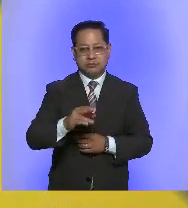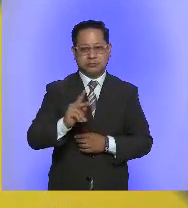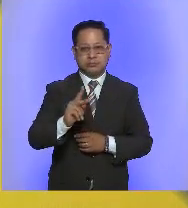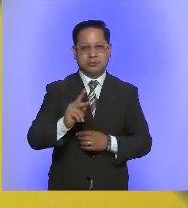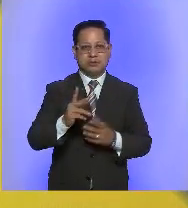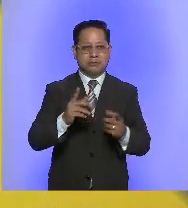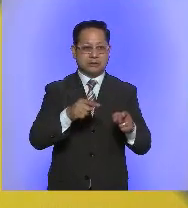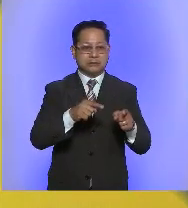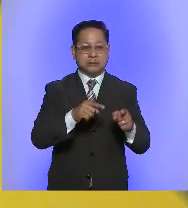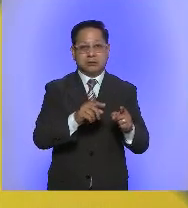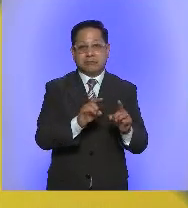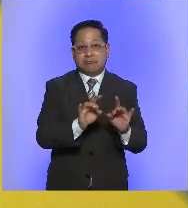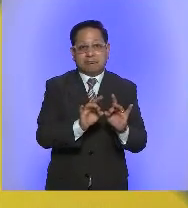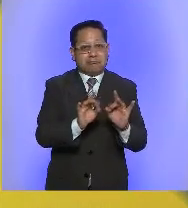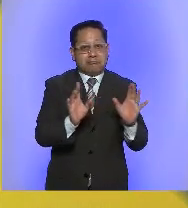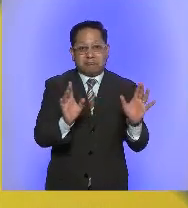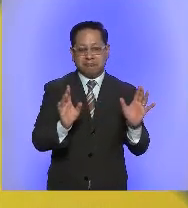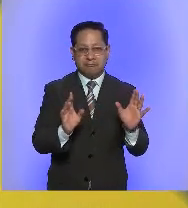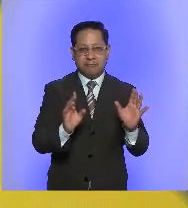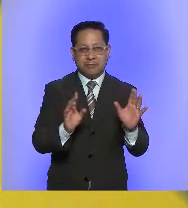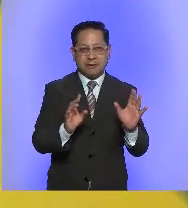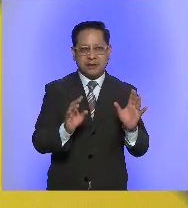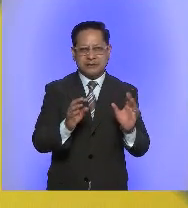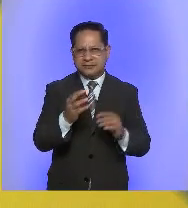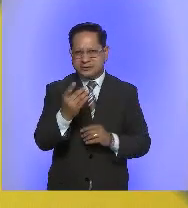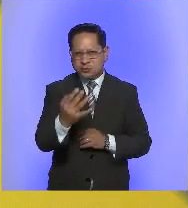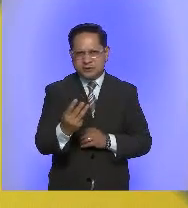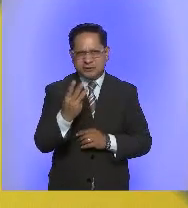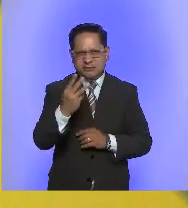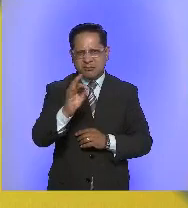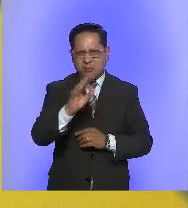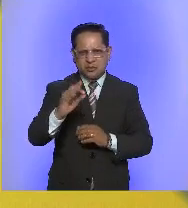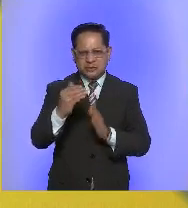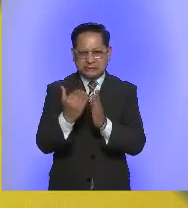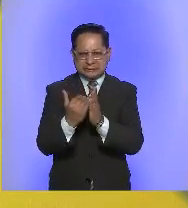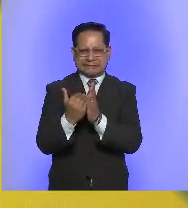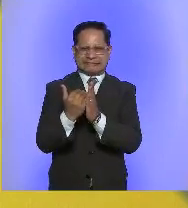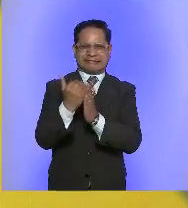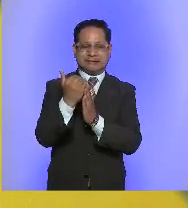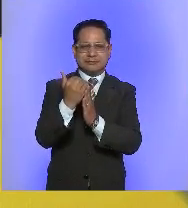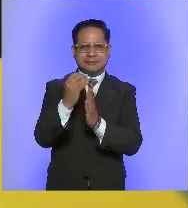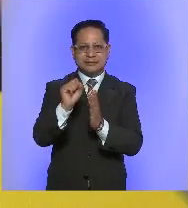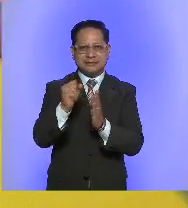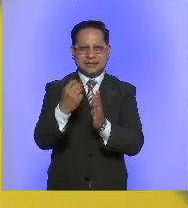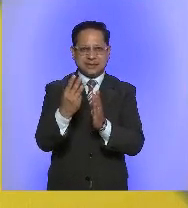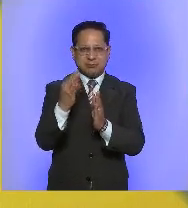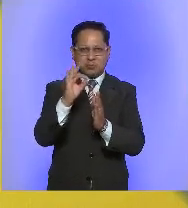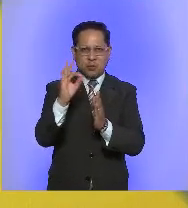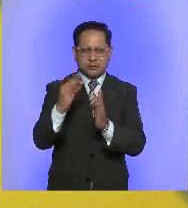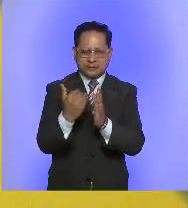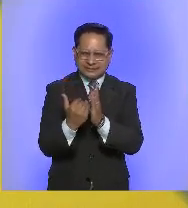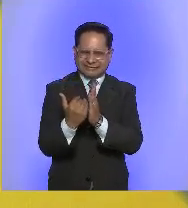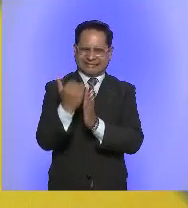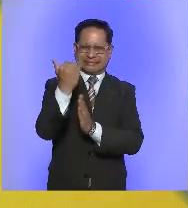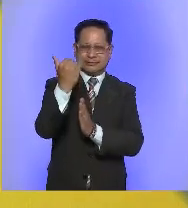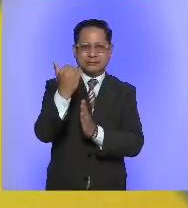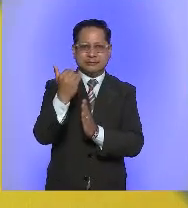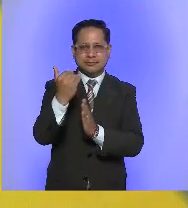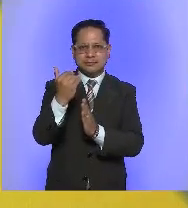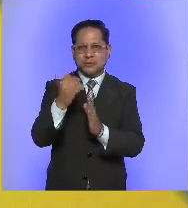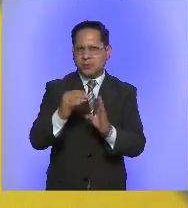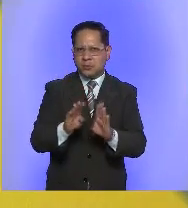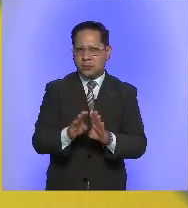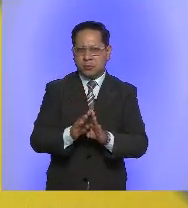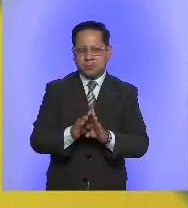ese 53% y ese 63%? Única y exclusivamente tomando experiencia, aceptando